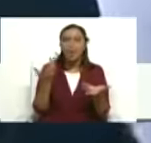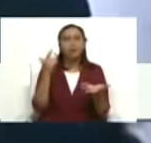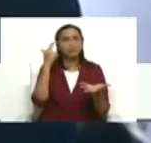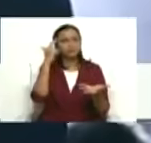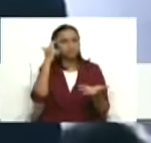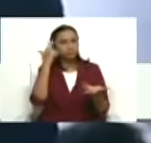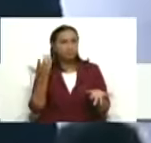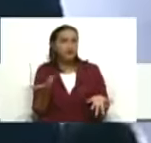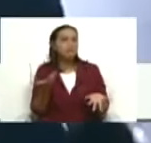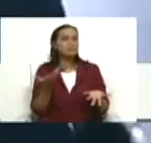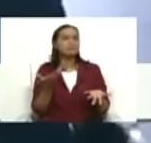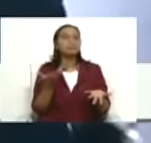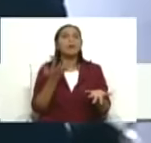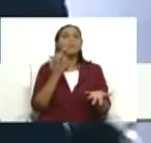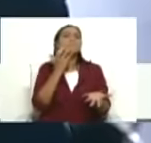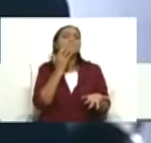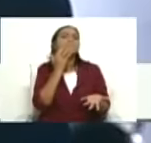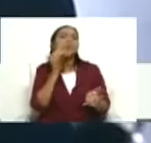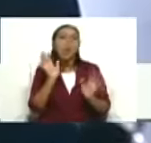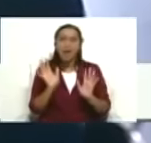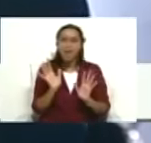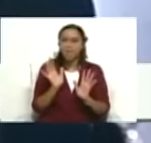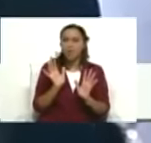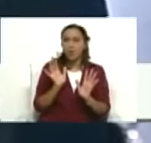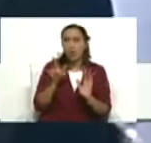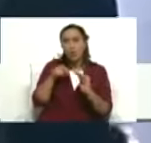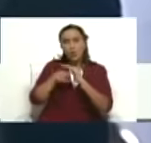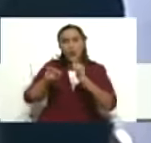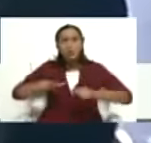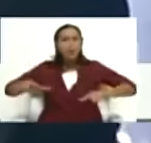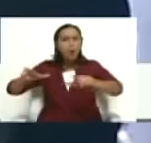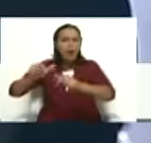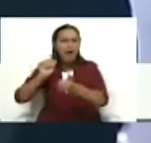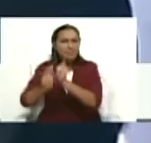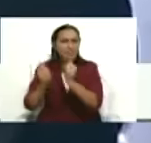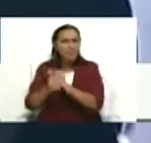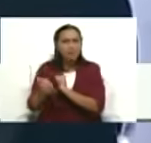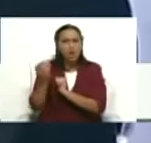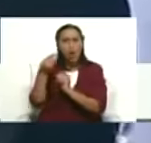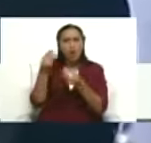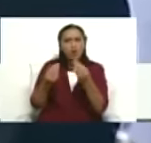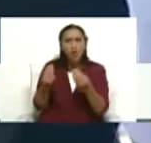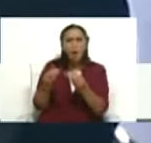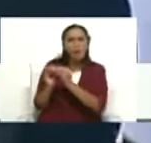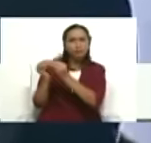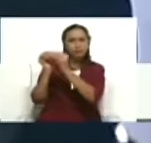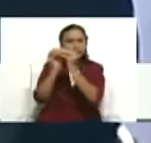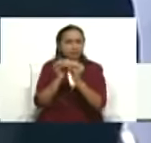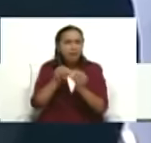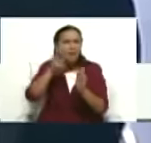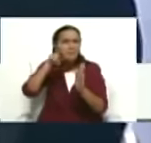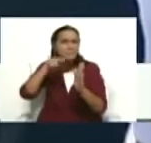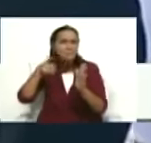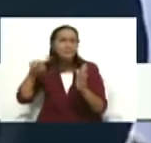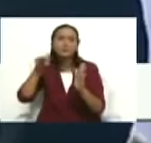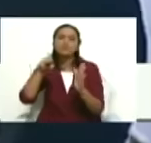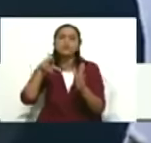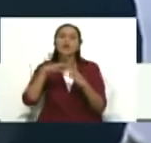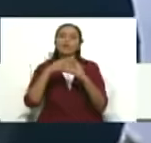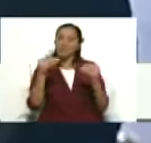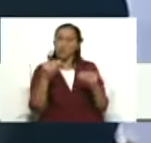la cancha o hacer propuestas para que la cancha fuera pintada y todas y todos nos sintiéramos